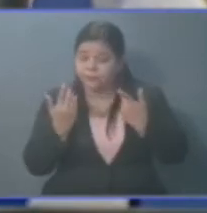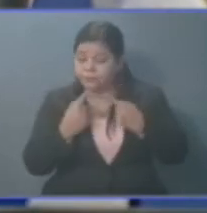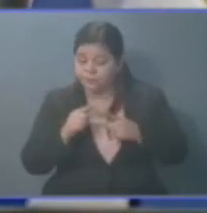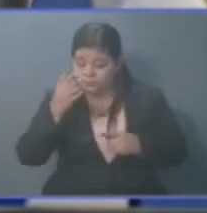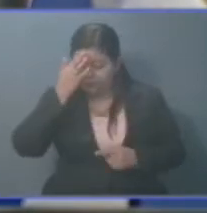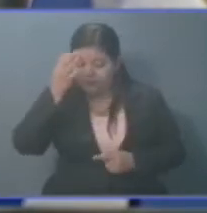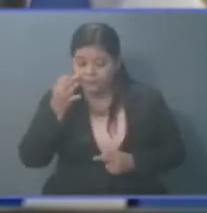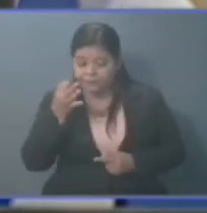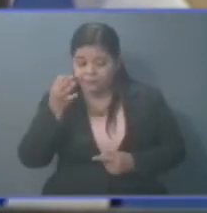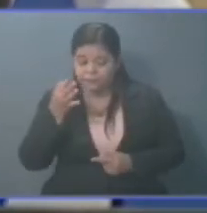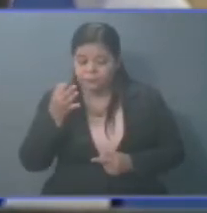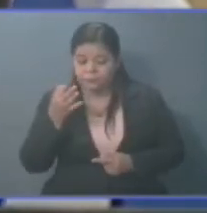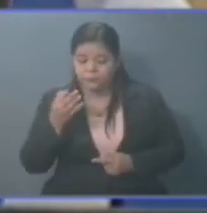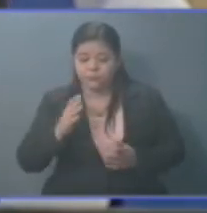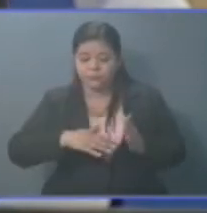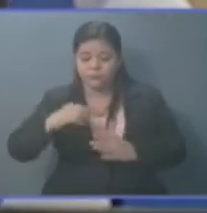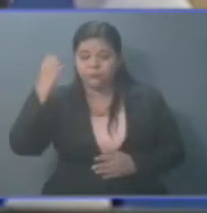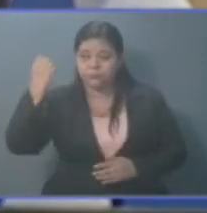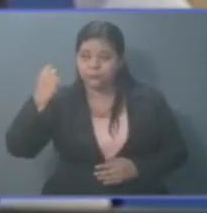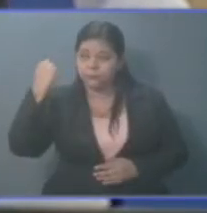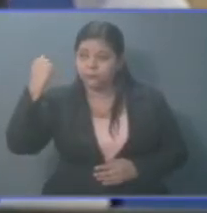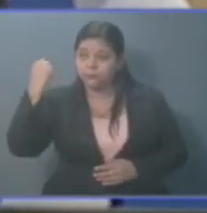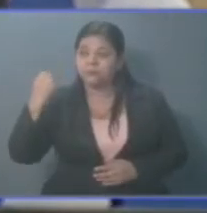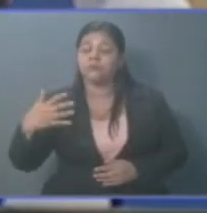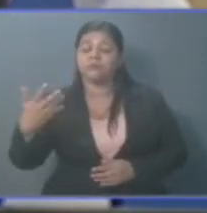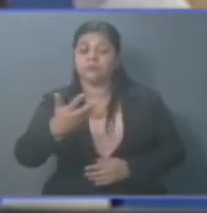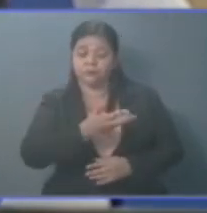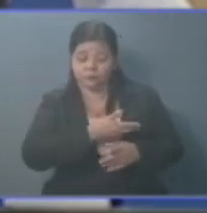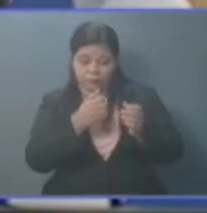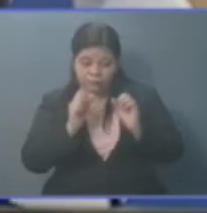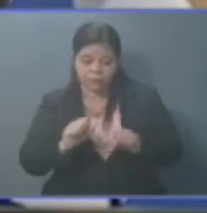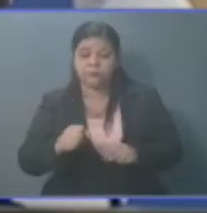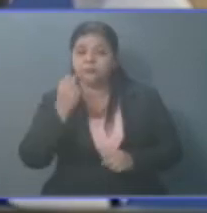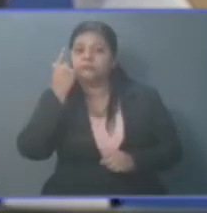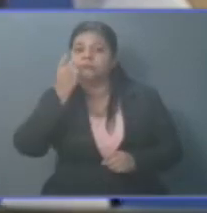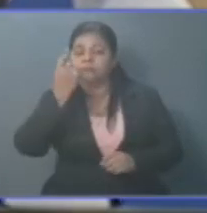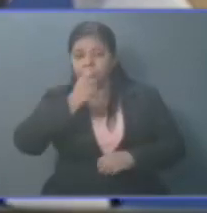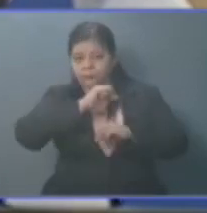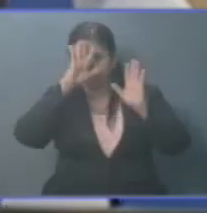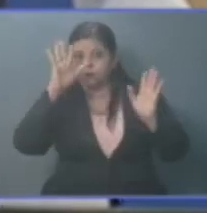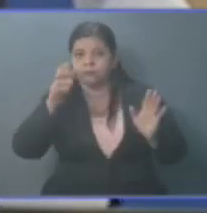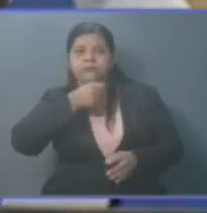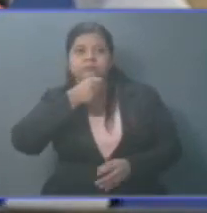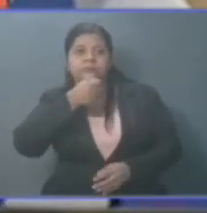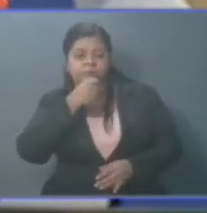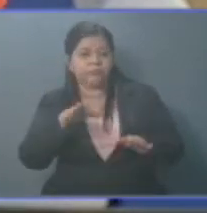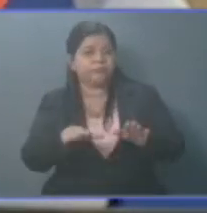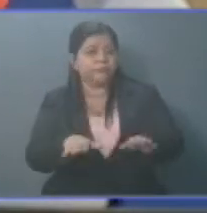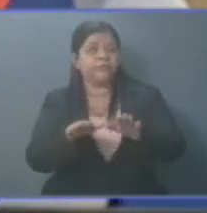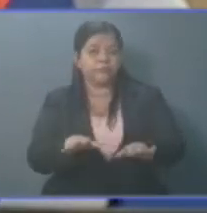son lo más necesario para que puedan tener una información más clara. Muchas